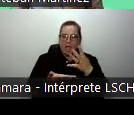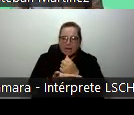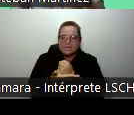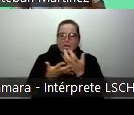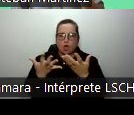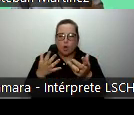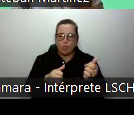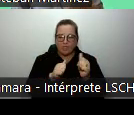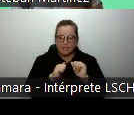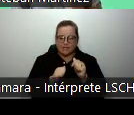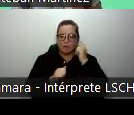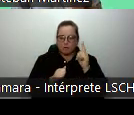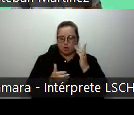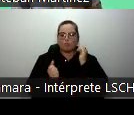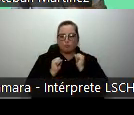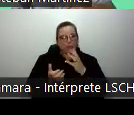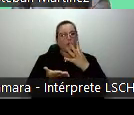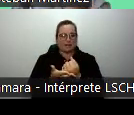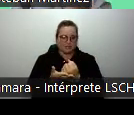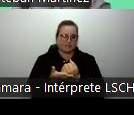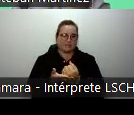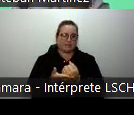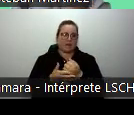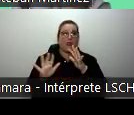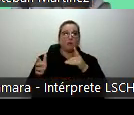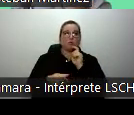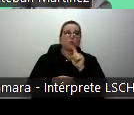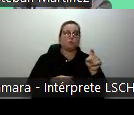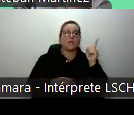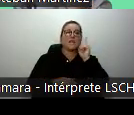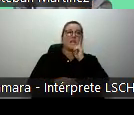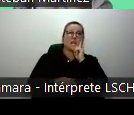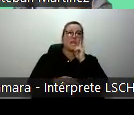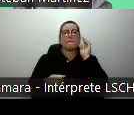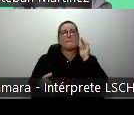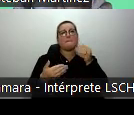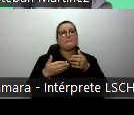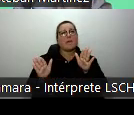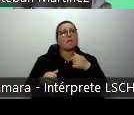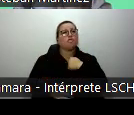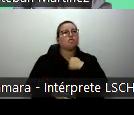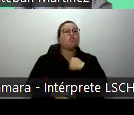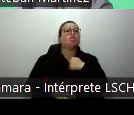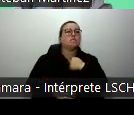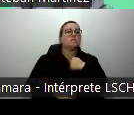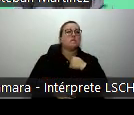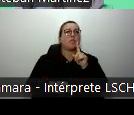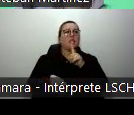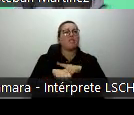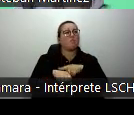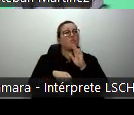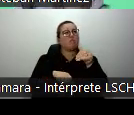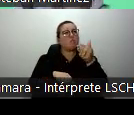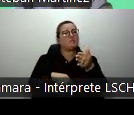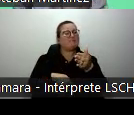desafío Pero tiene que ser alcanzable te ha pasado alguna vez que te han puesto metas o que tú te pones metas que después de un tiempo dices la verdad es que